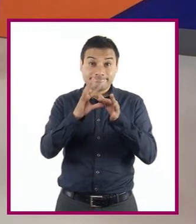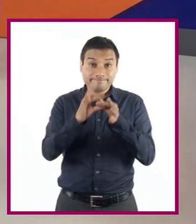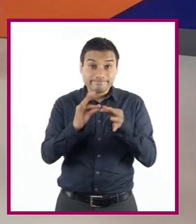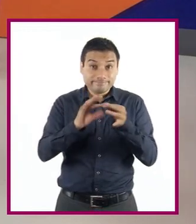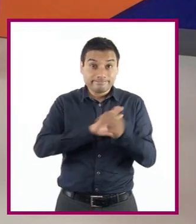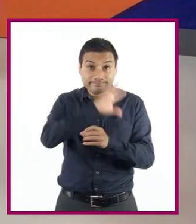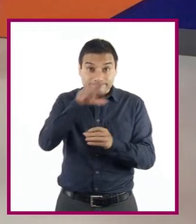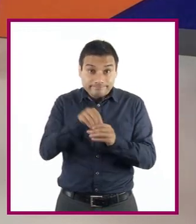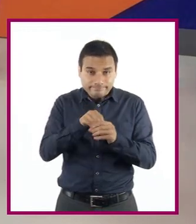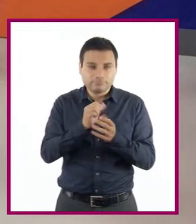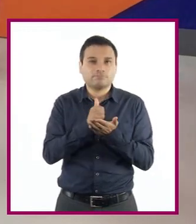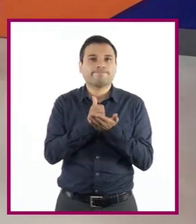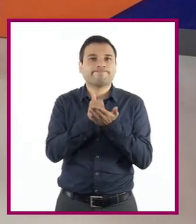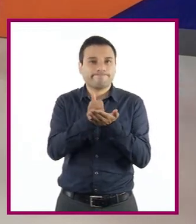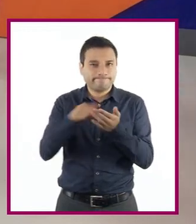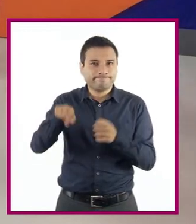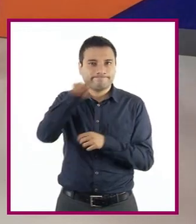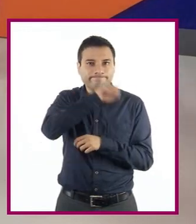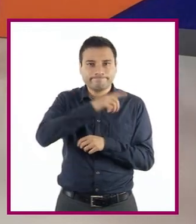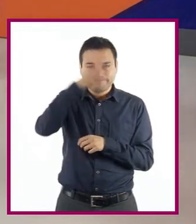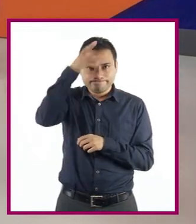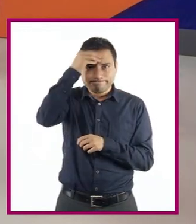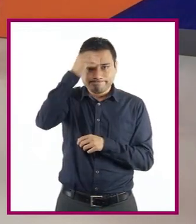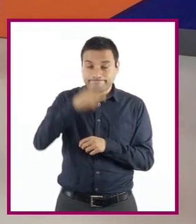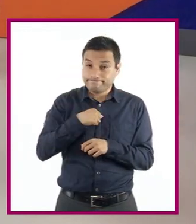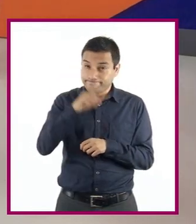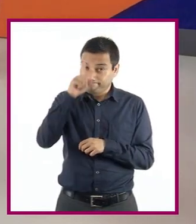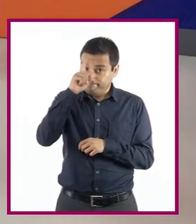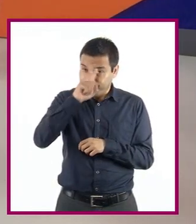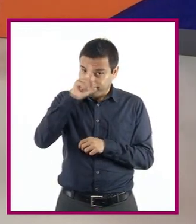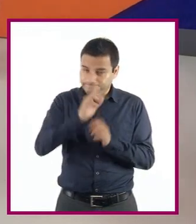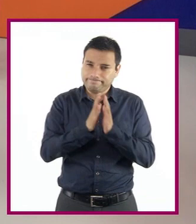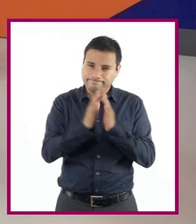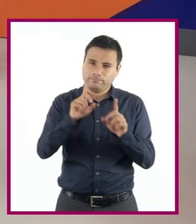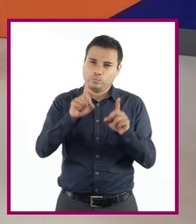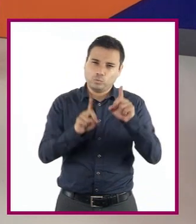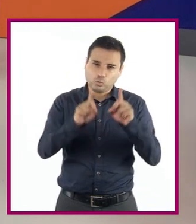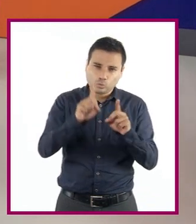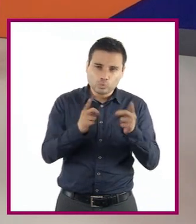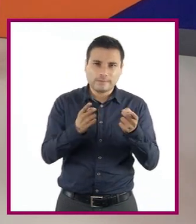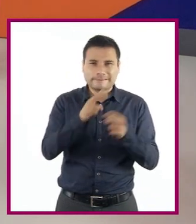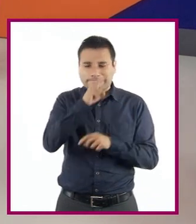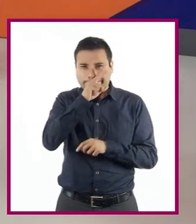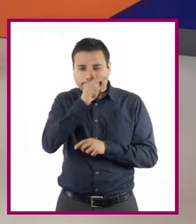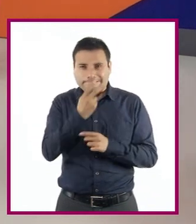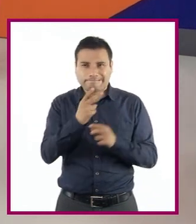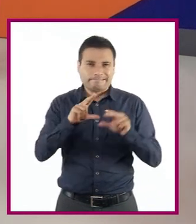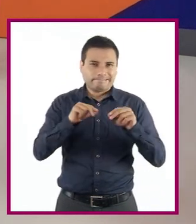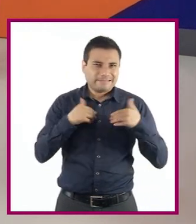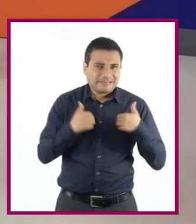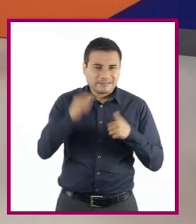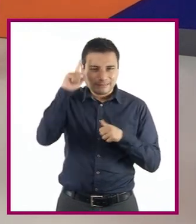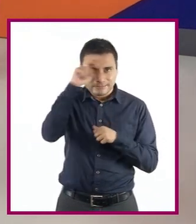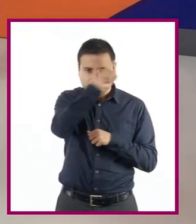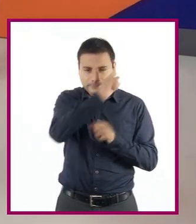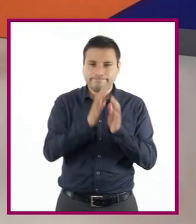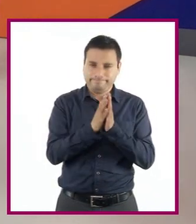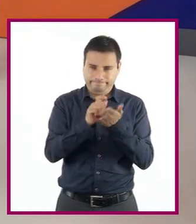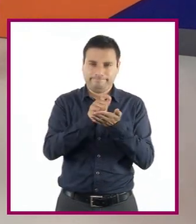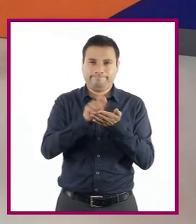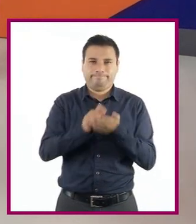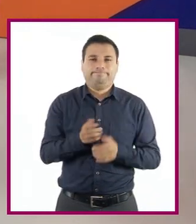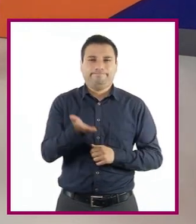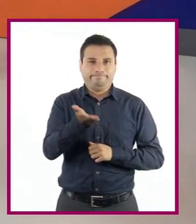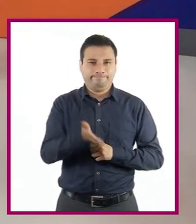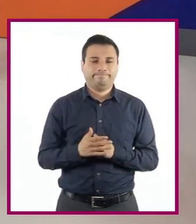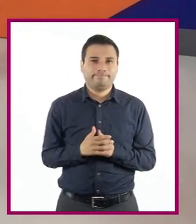para reforzar su conocimiento. Así que les recomiendo llevar un registro de las dudas, inquietudes o dificultades que surjan al